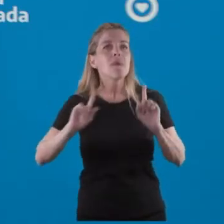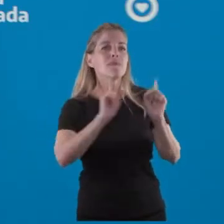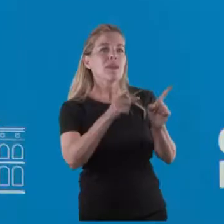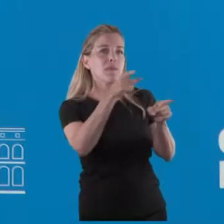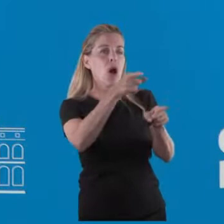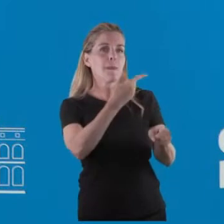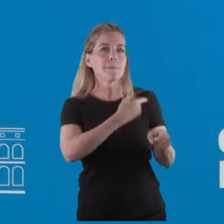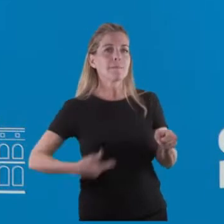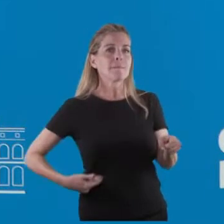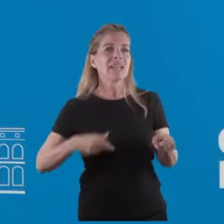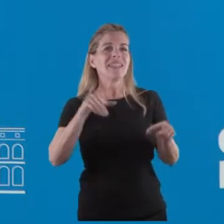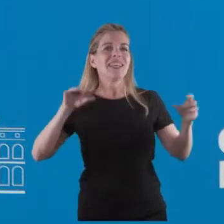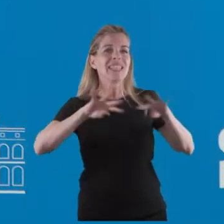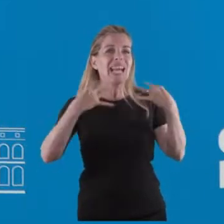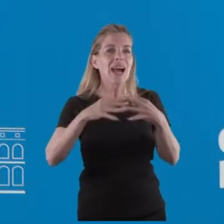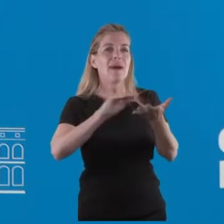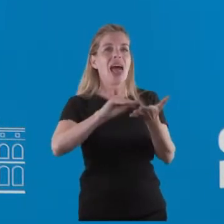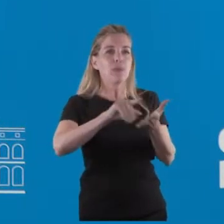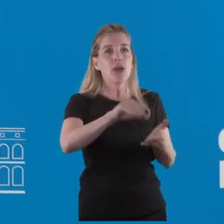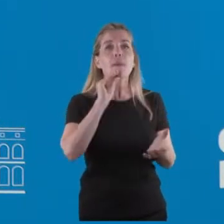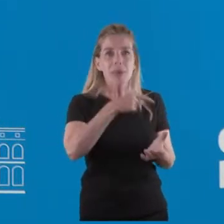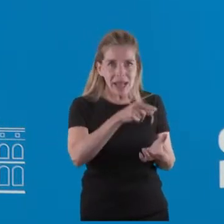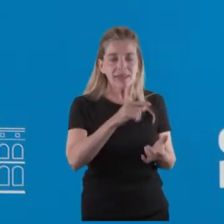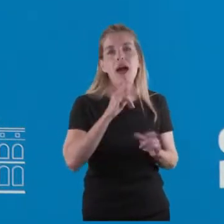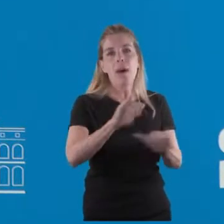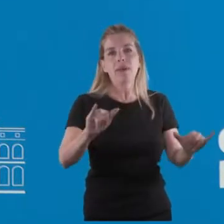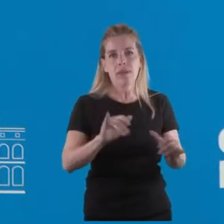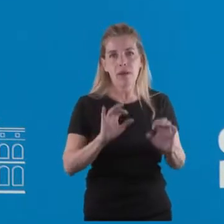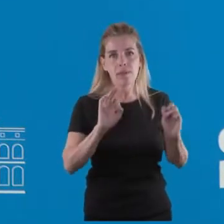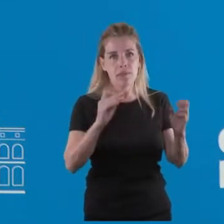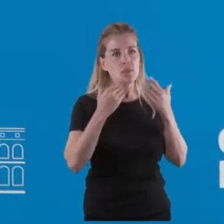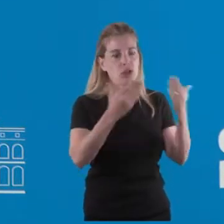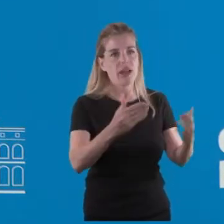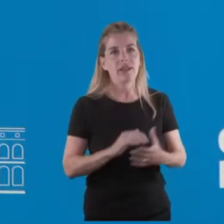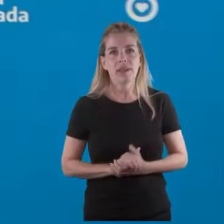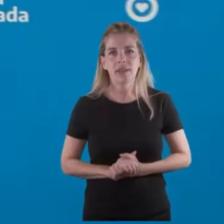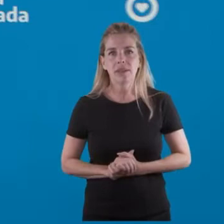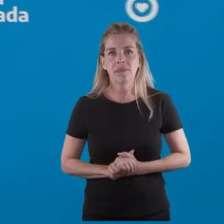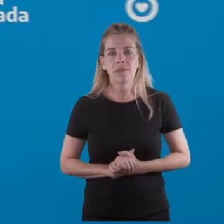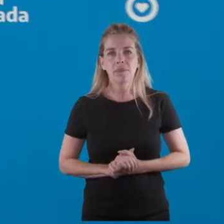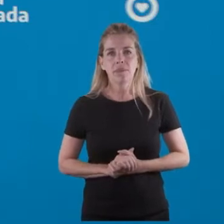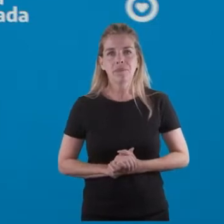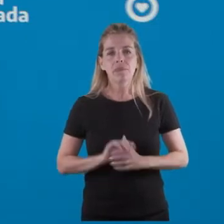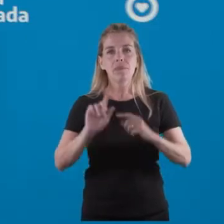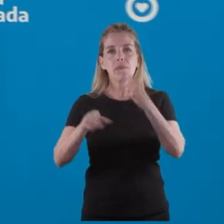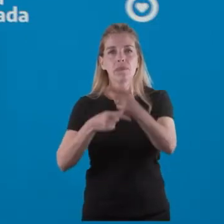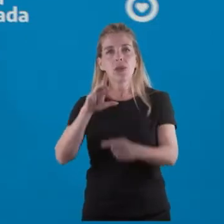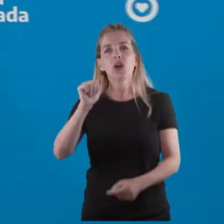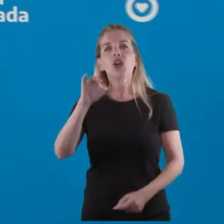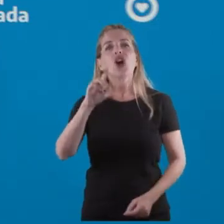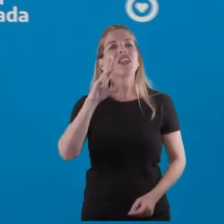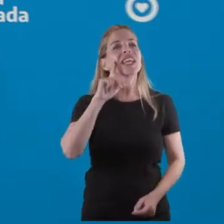diputados y en el momento en el que esté el acuerdo lo vamos a saber muchas gracias rodrigo jorge